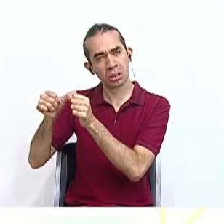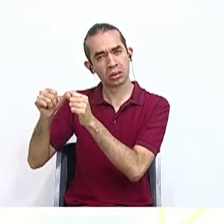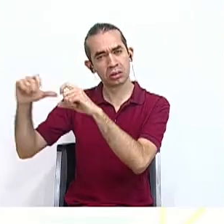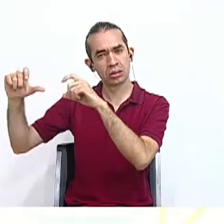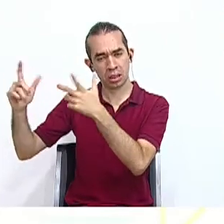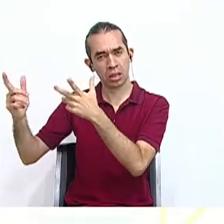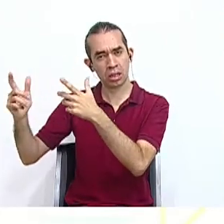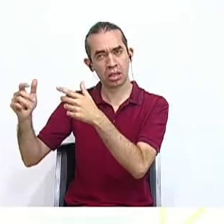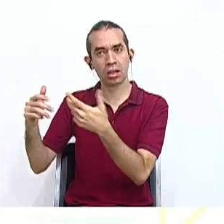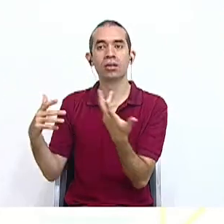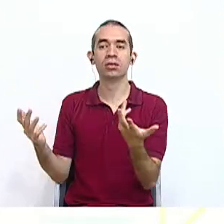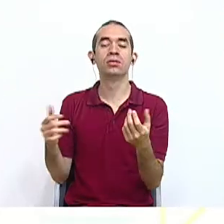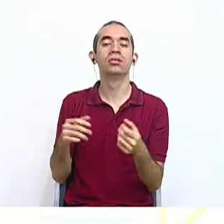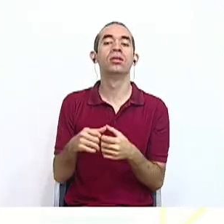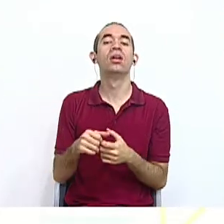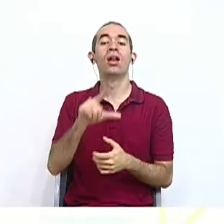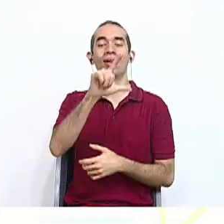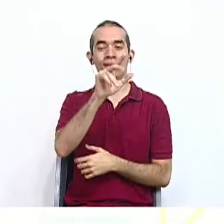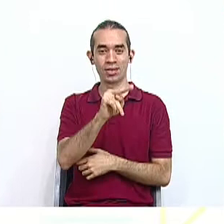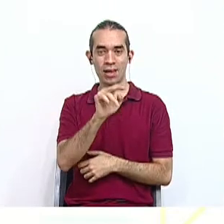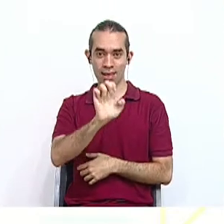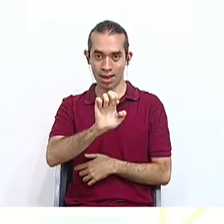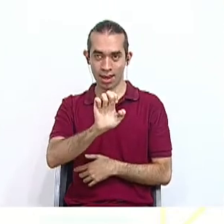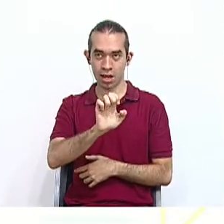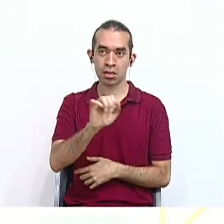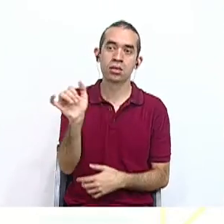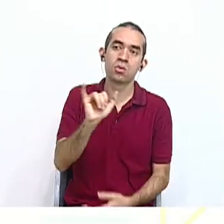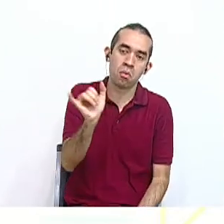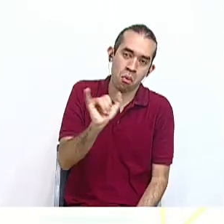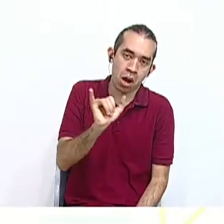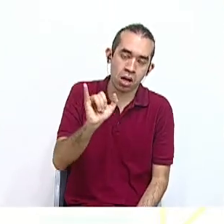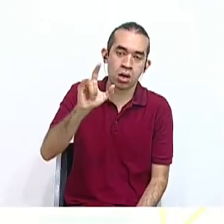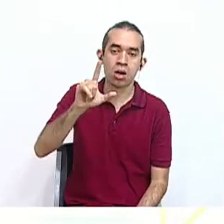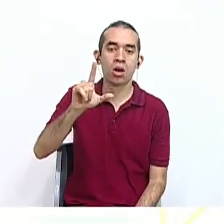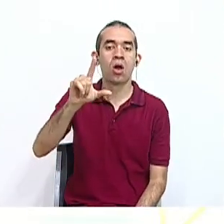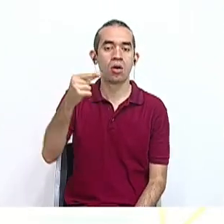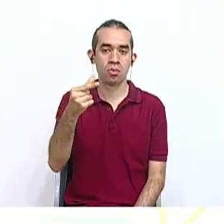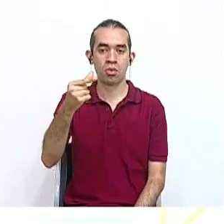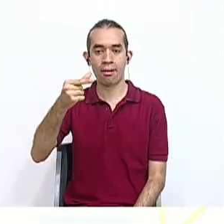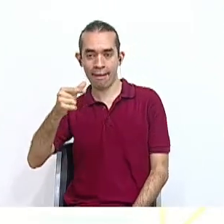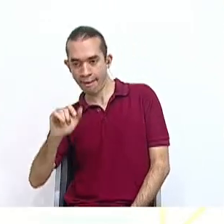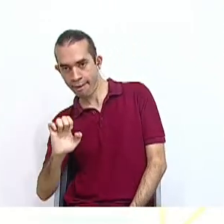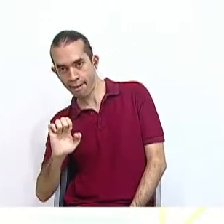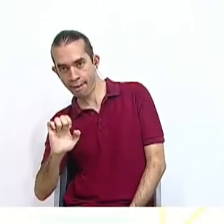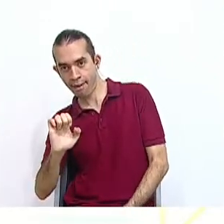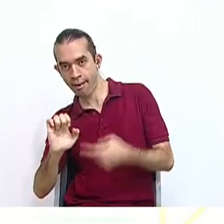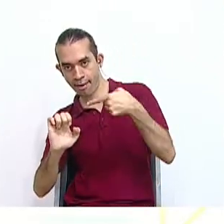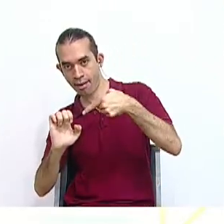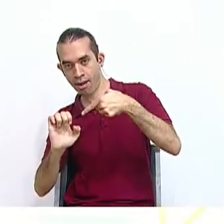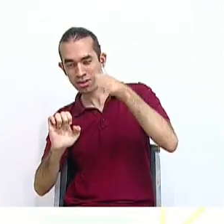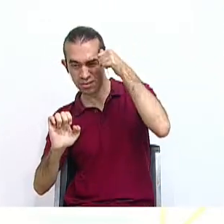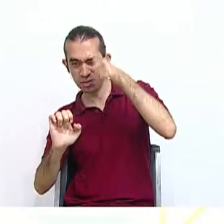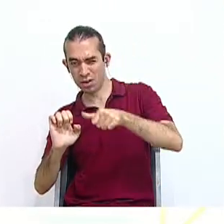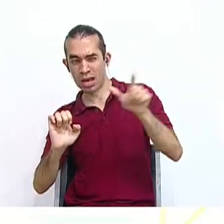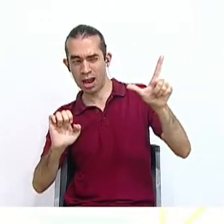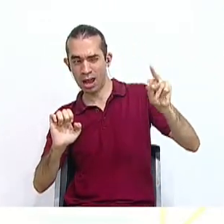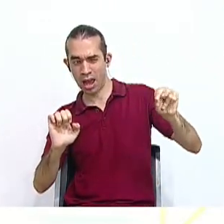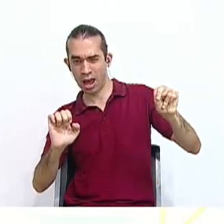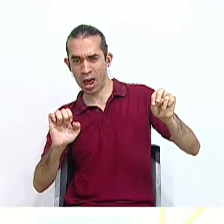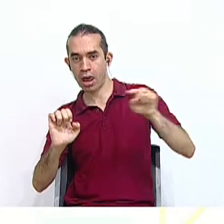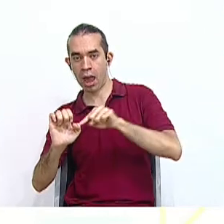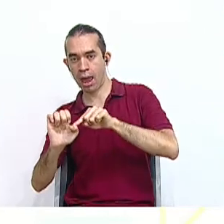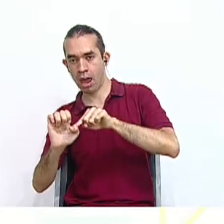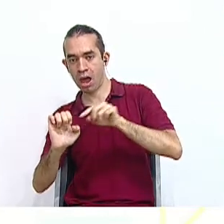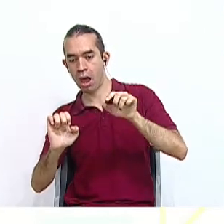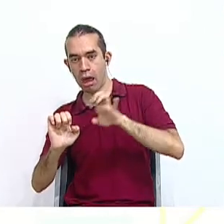aquí vamos a recordar un poquito. Logaritmo natural de e es el logaritmo cuya base es e. Y recordemos la propiedad. La